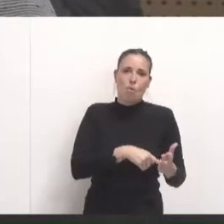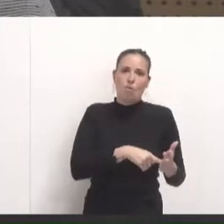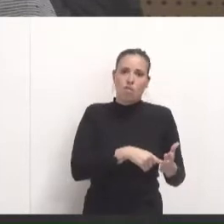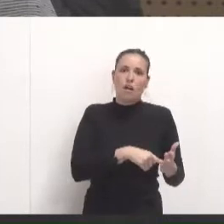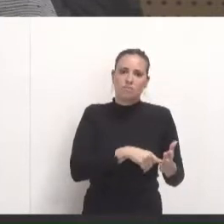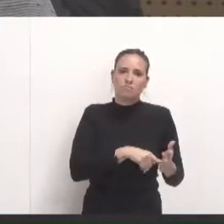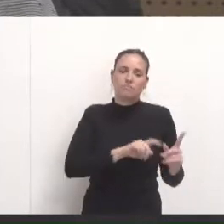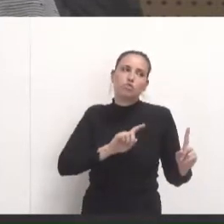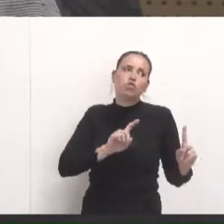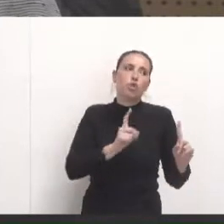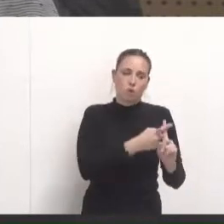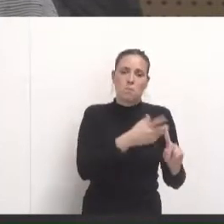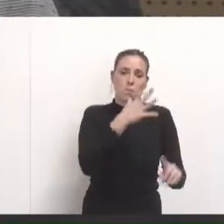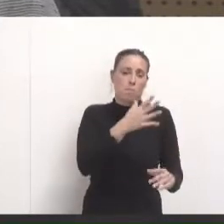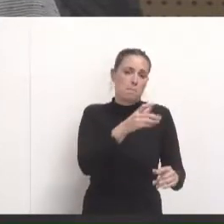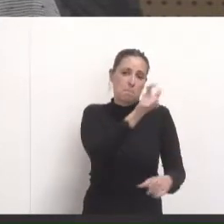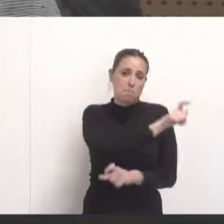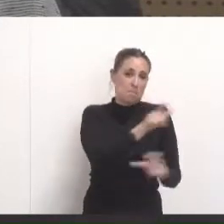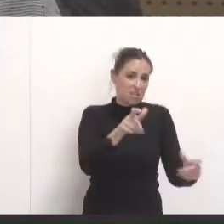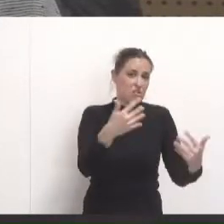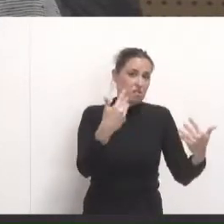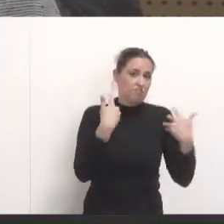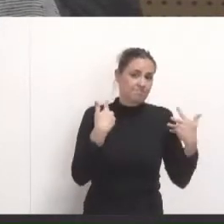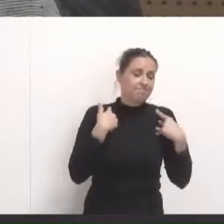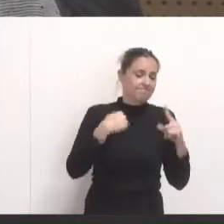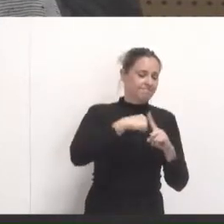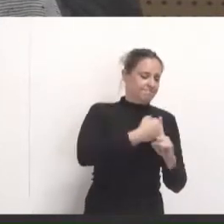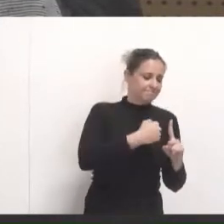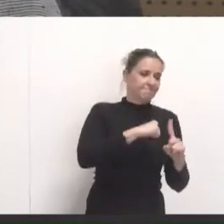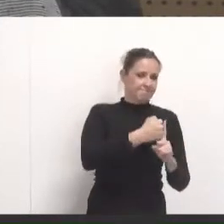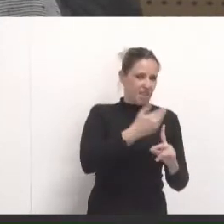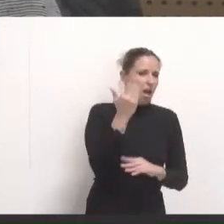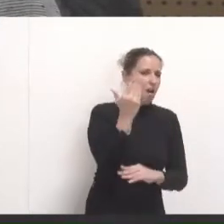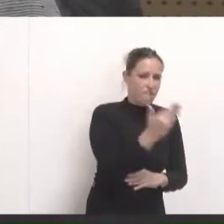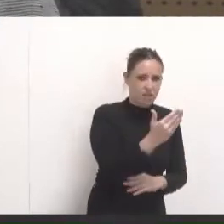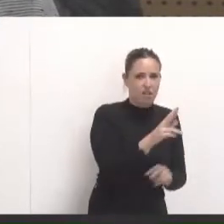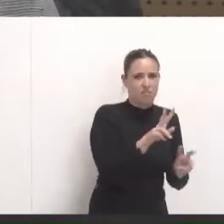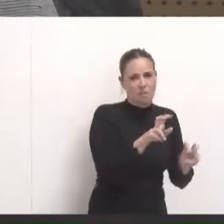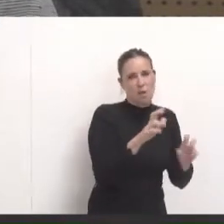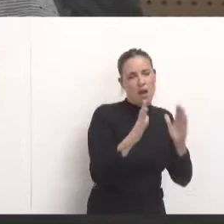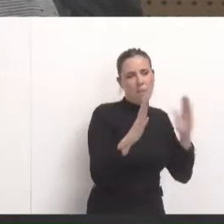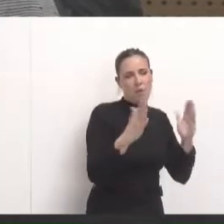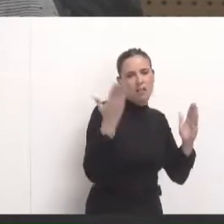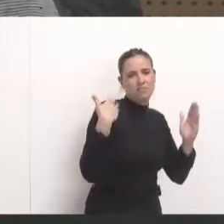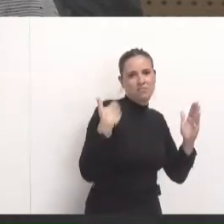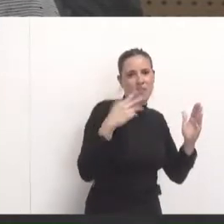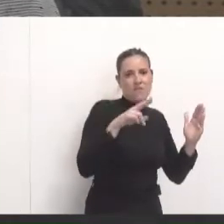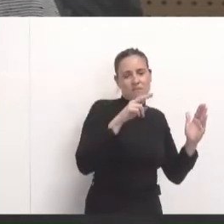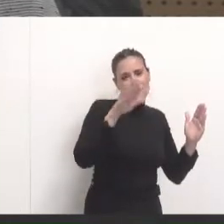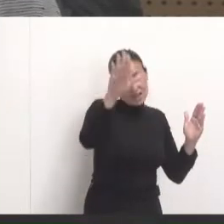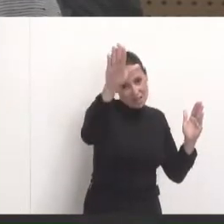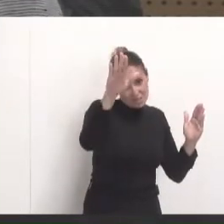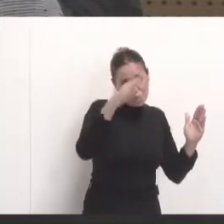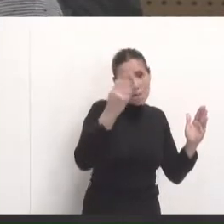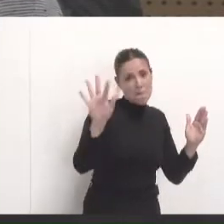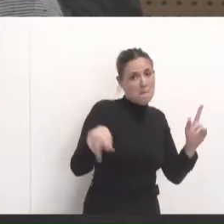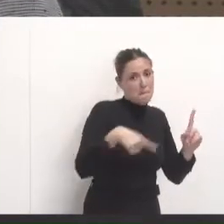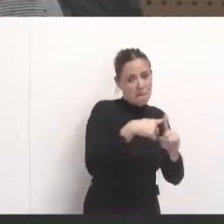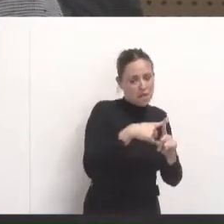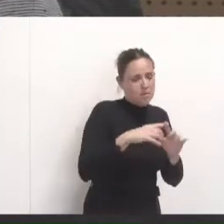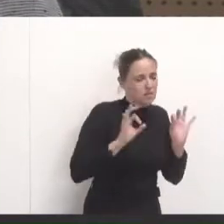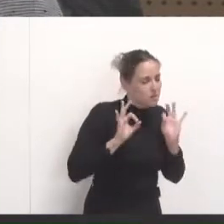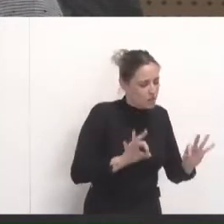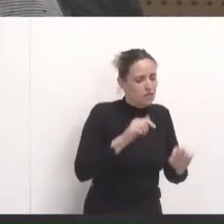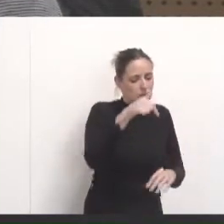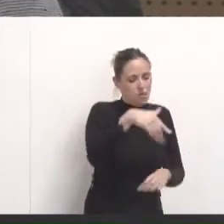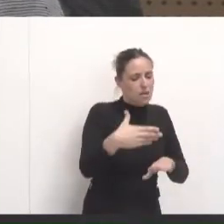todas las víctimas de la represión ejercida por el franquismo y en particular en el marco y en el seno de esta